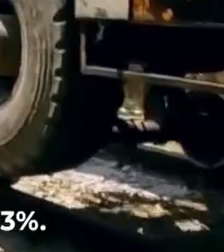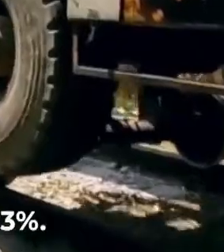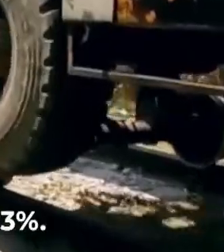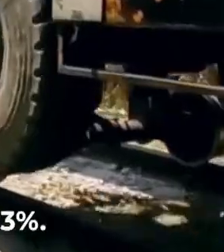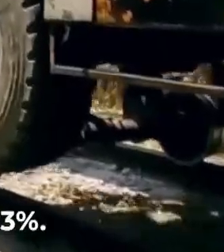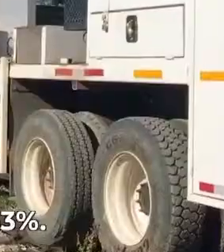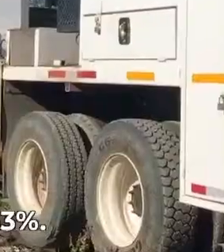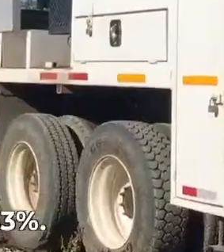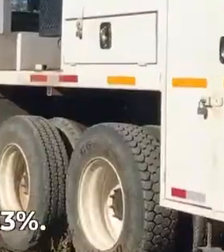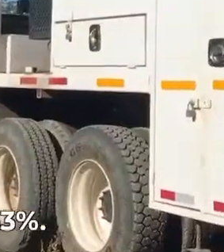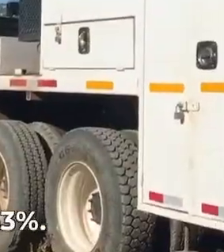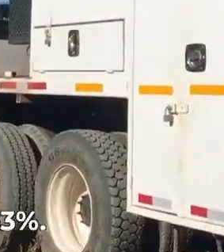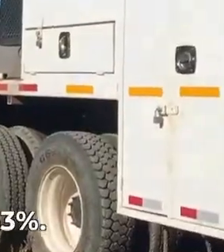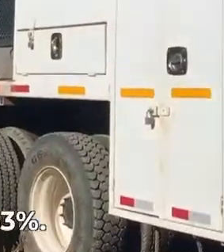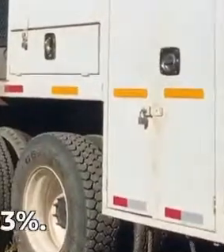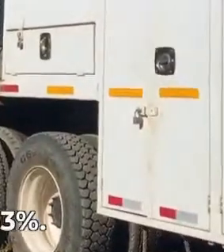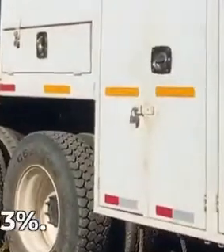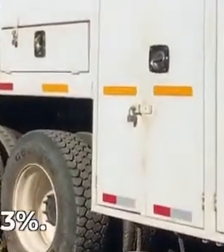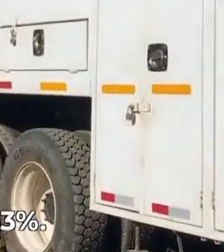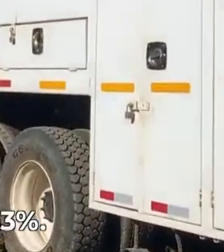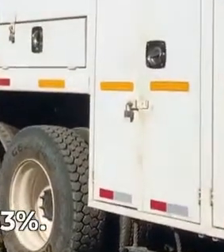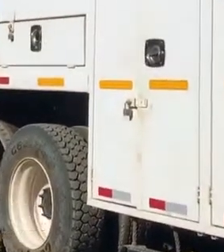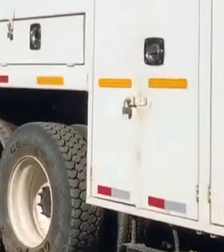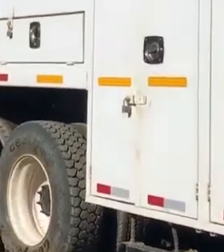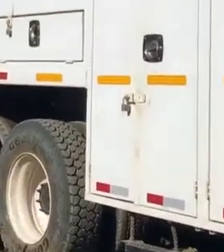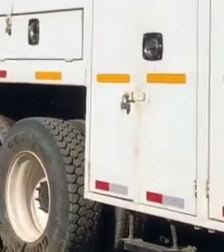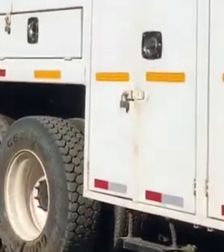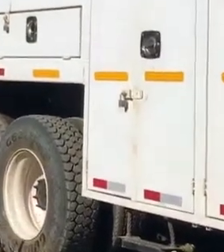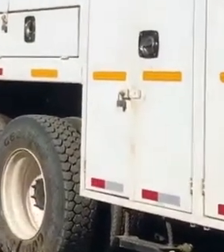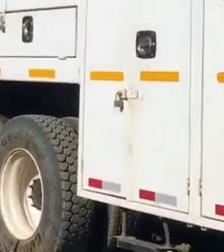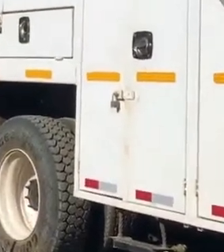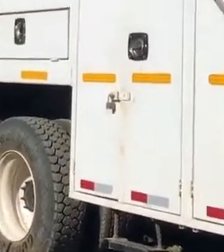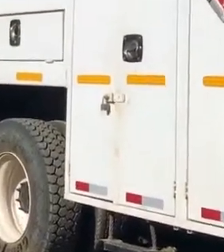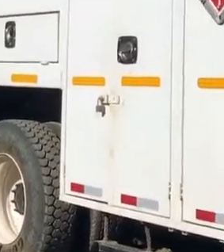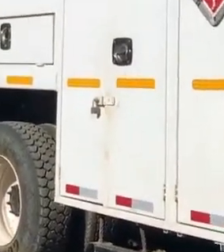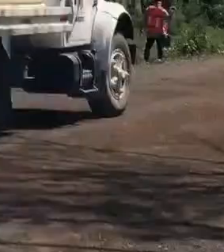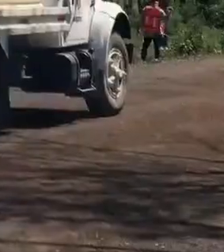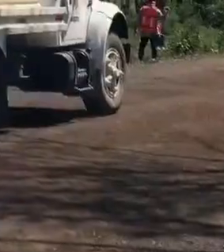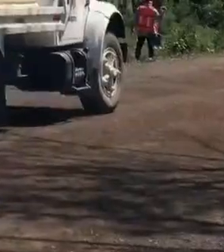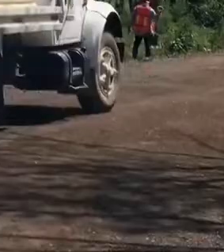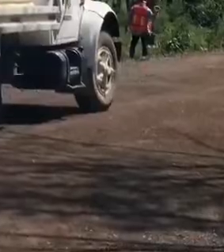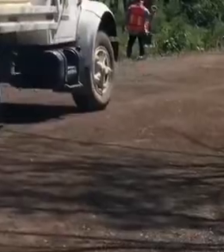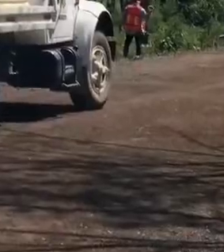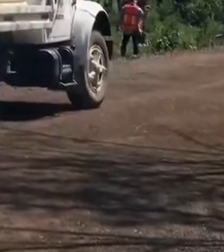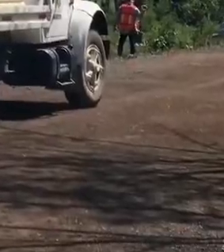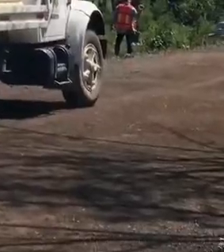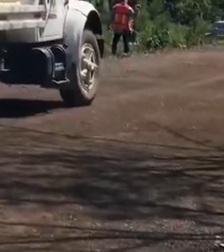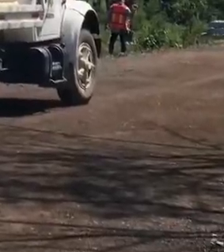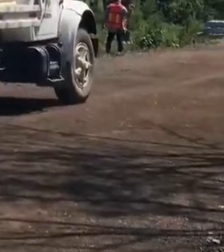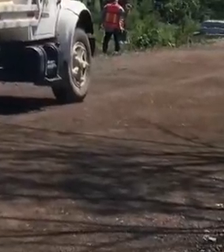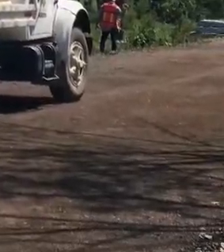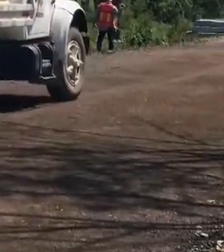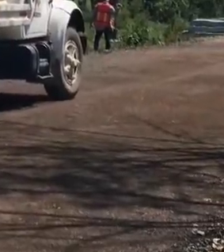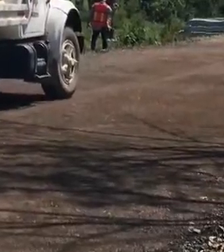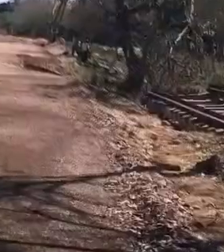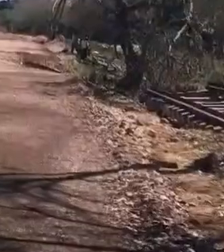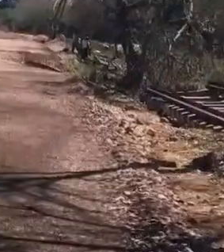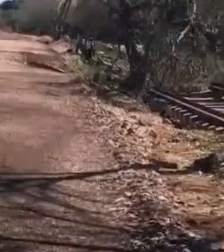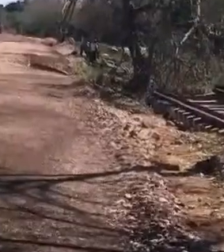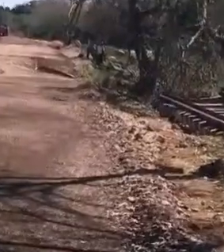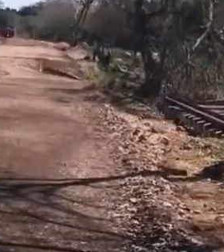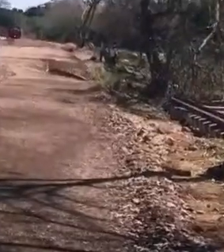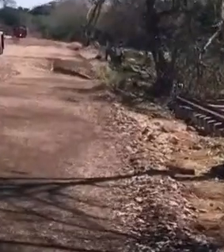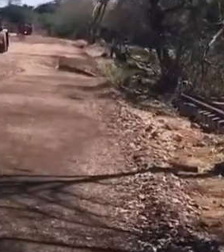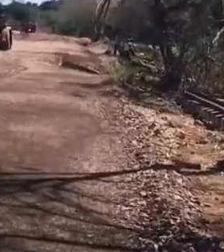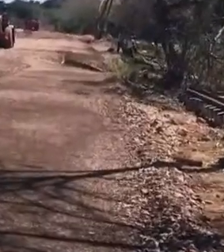con un avance de 53%. Se acondiciona el terreno de trabajo y se conforma la plataforma para